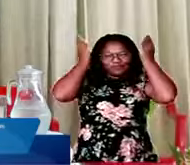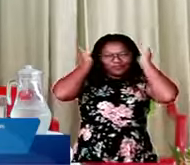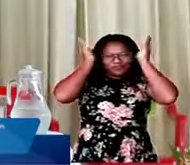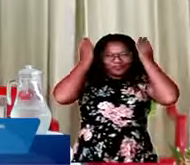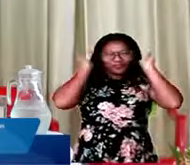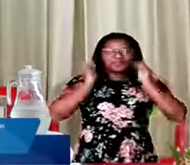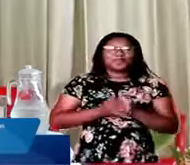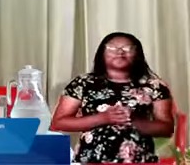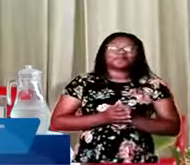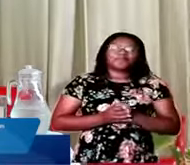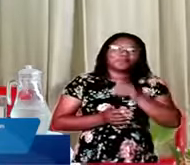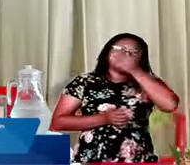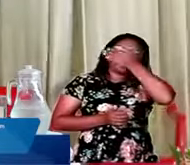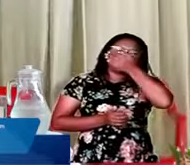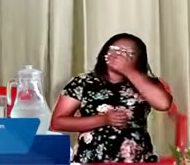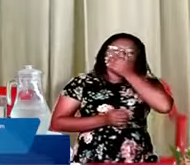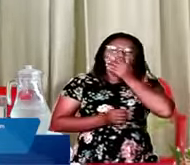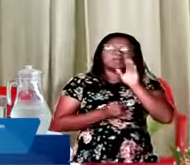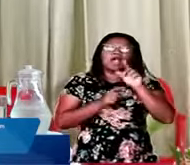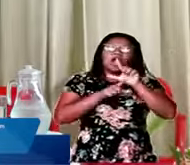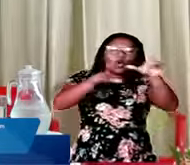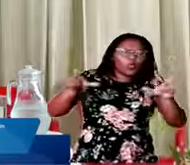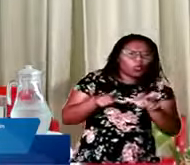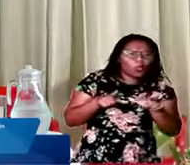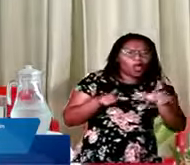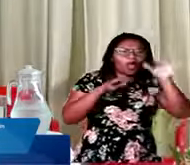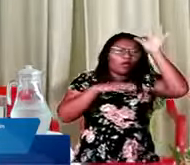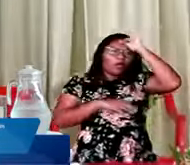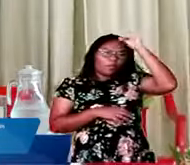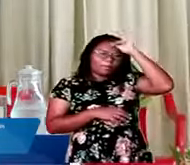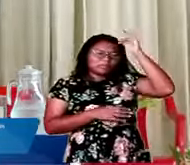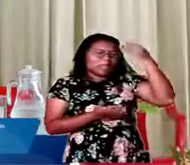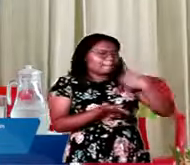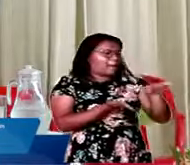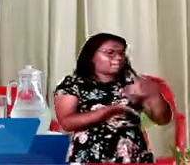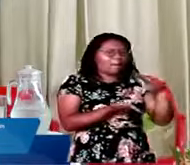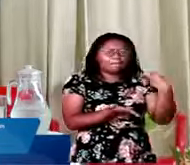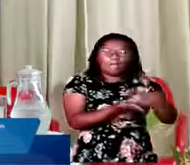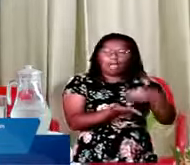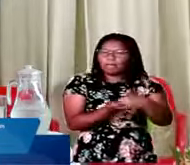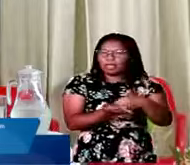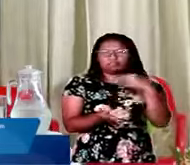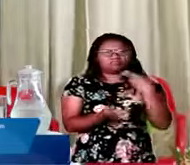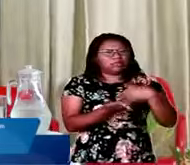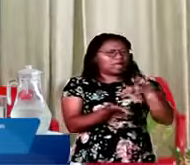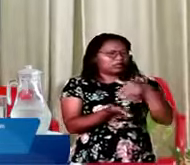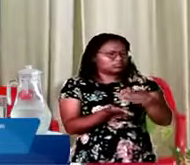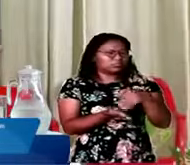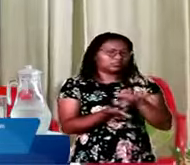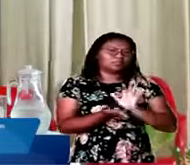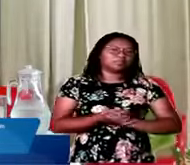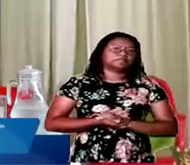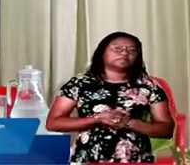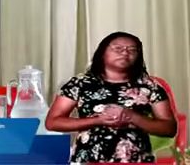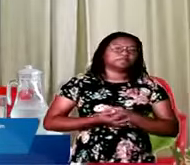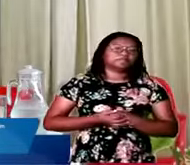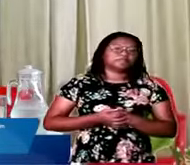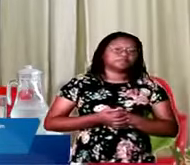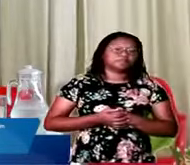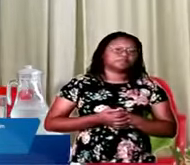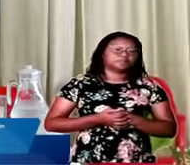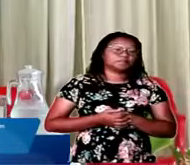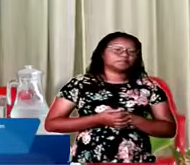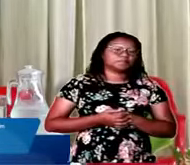Se lo llevó hasta la ciudad, lo llevó al hospital, pagó todos sus gastos. Bueno, conocemos la historia.